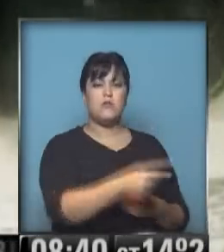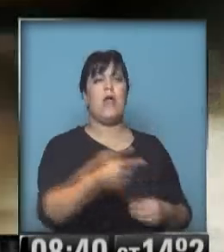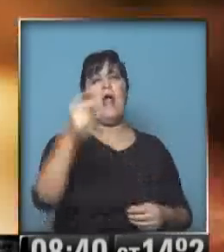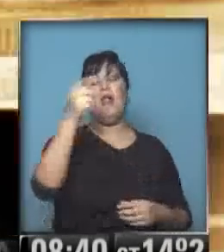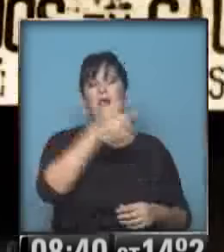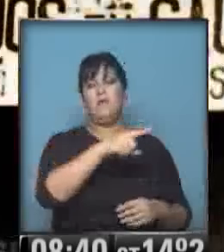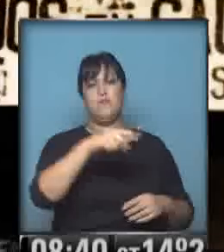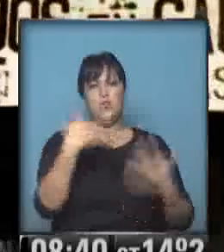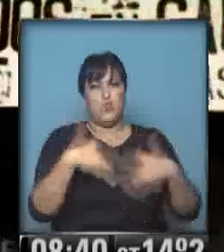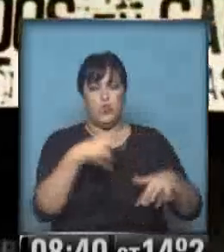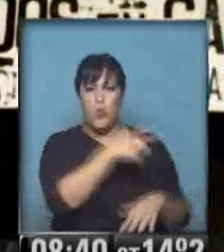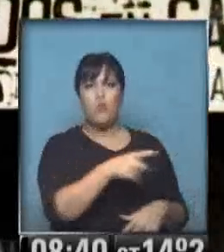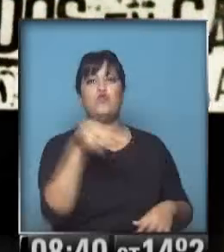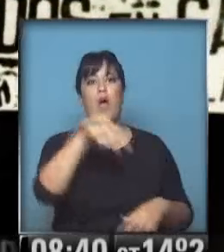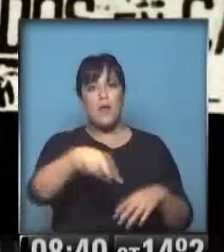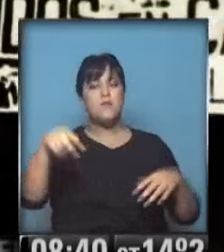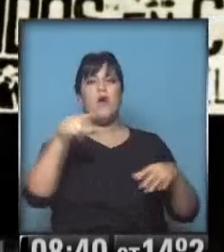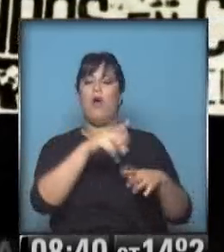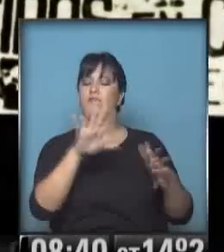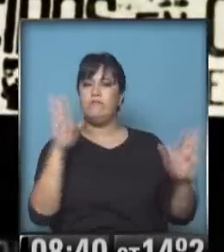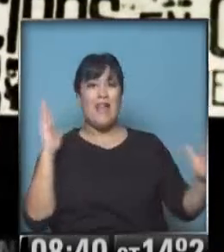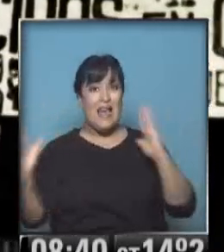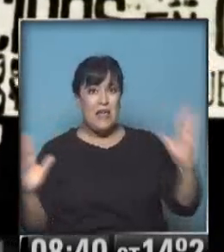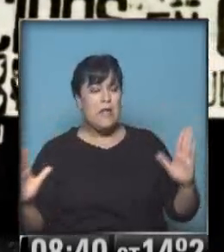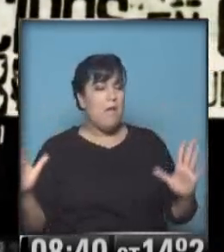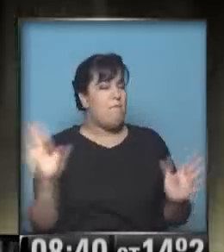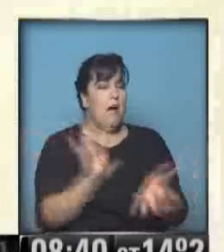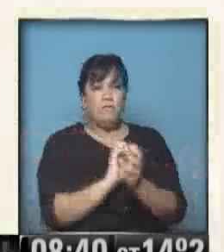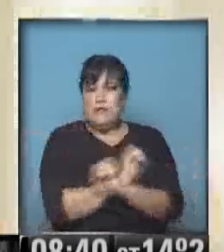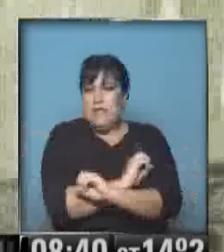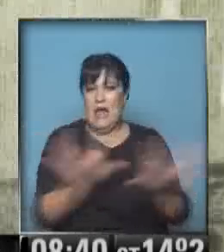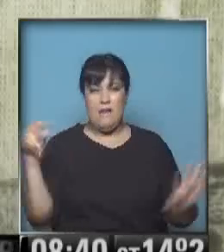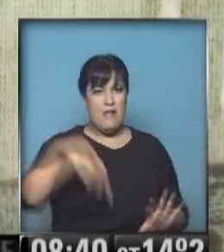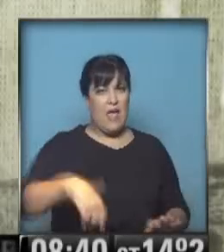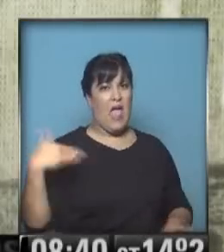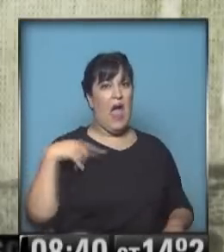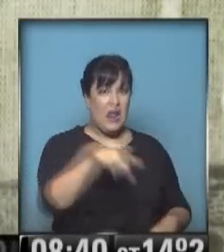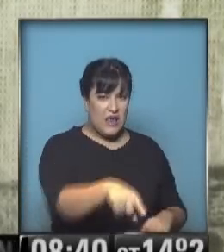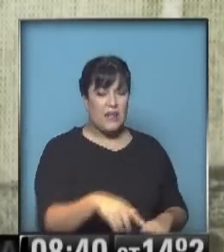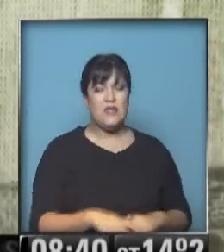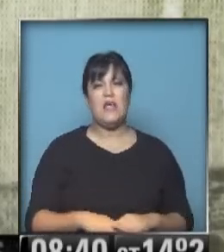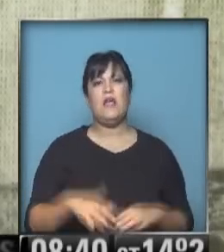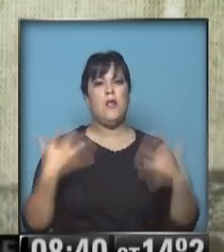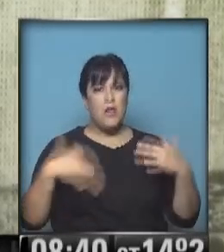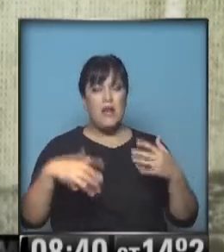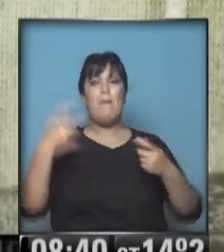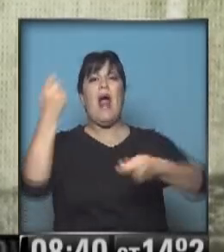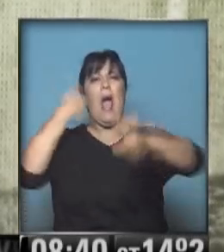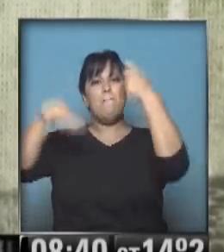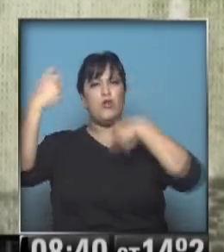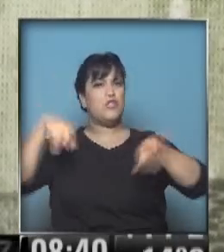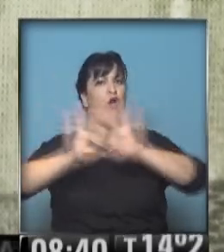dó se inauguraba la etapa más oscura de la historia Argentina que en el marco de la sustitución de las importaciones